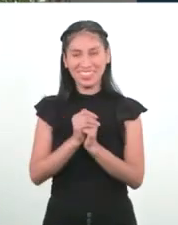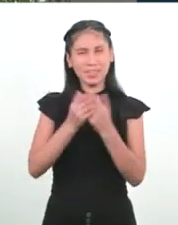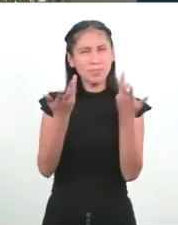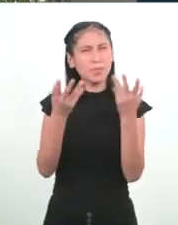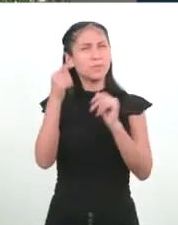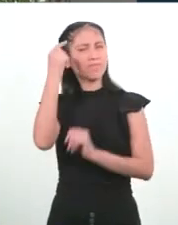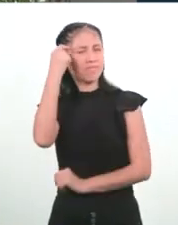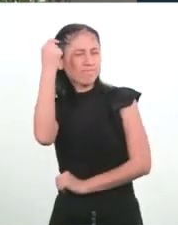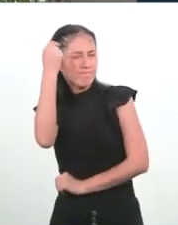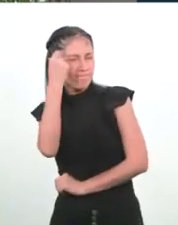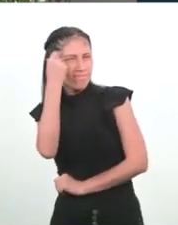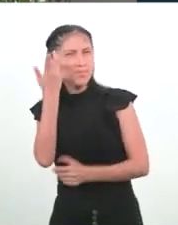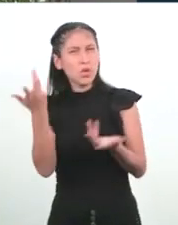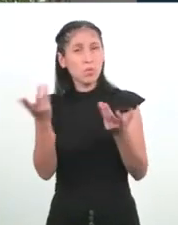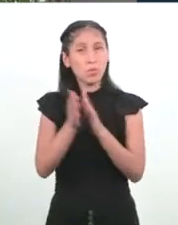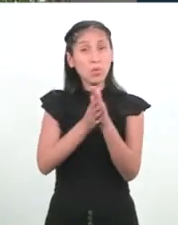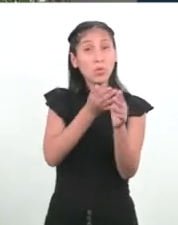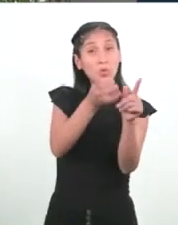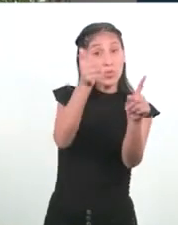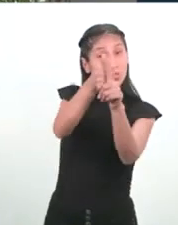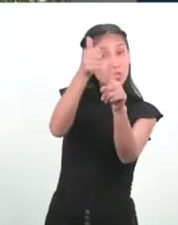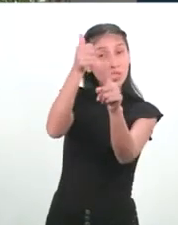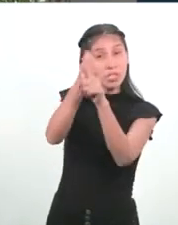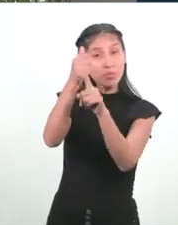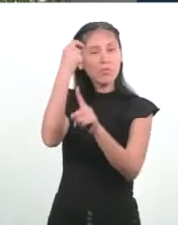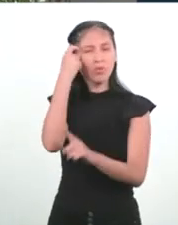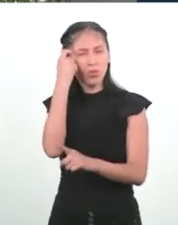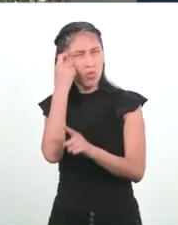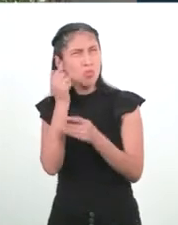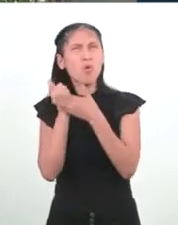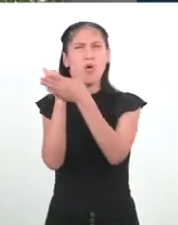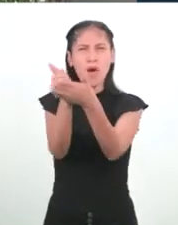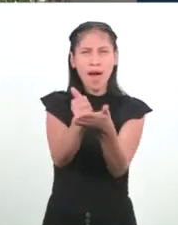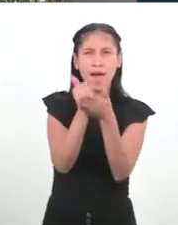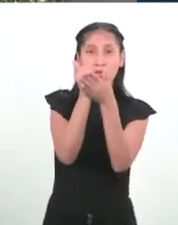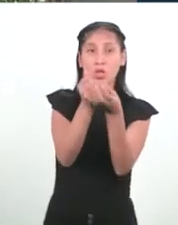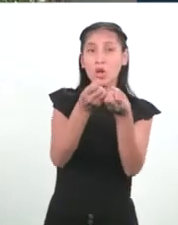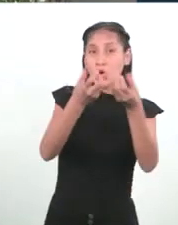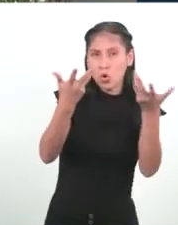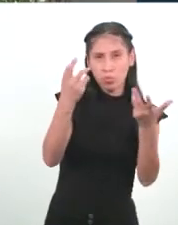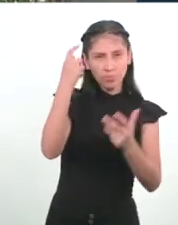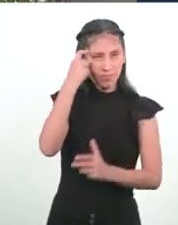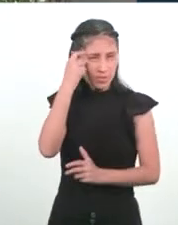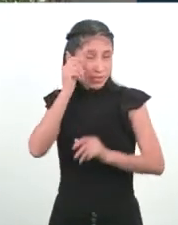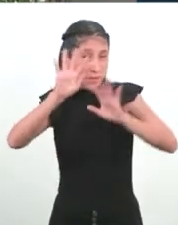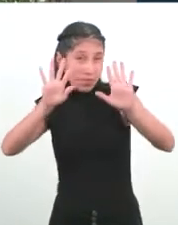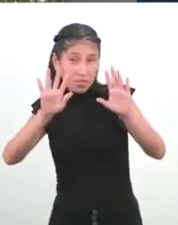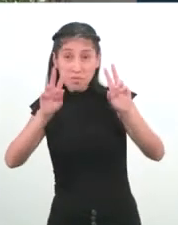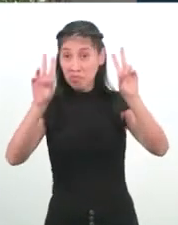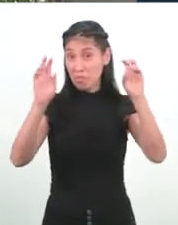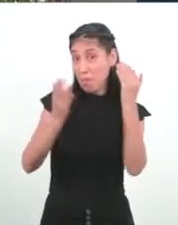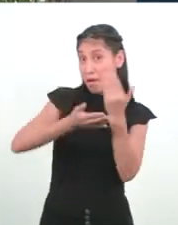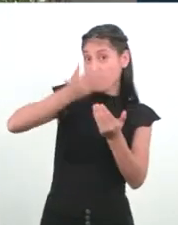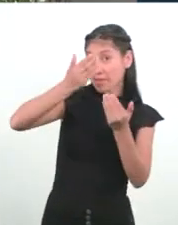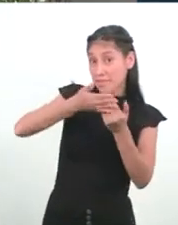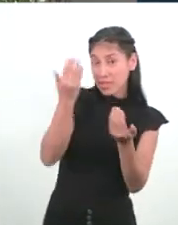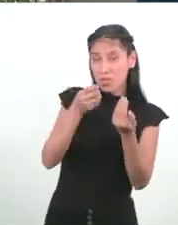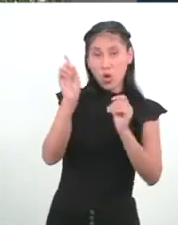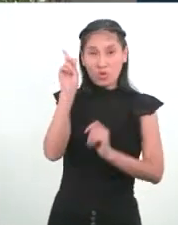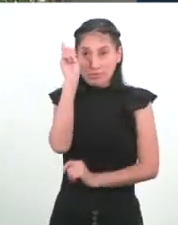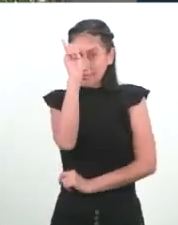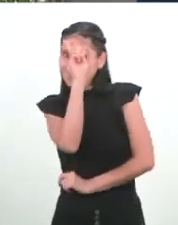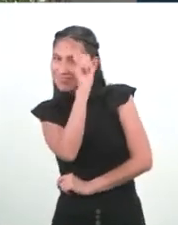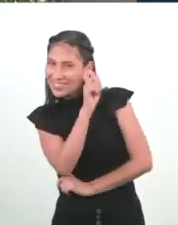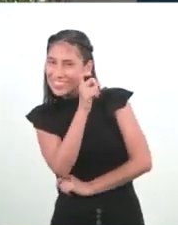ejemplo. Y empezar a pensar si ustedes podrían crear algo para resolverlo, ¿no? Aunque sea algo sencillo, pequeño